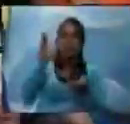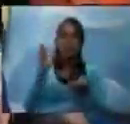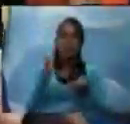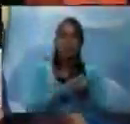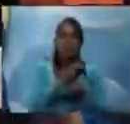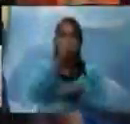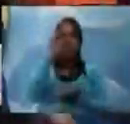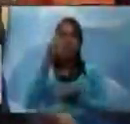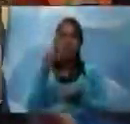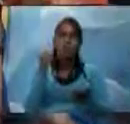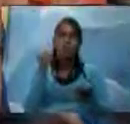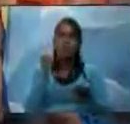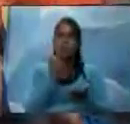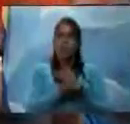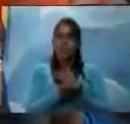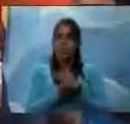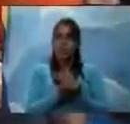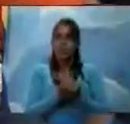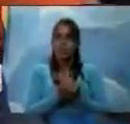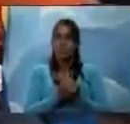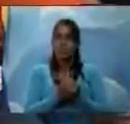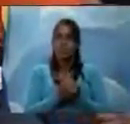Dios.